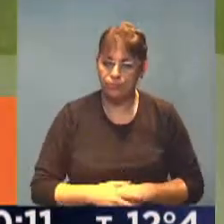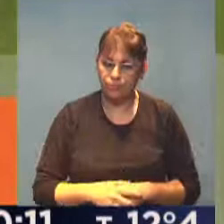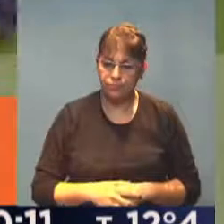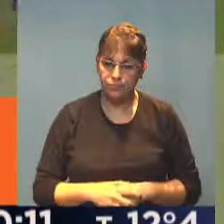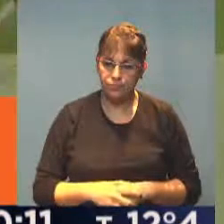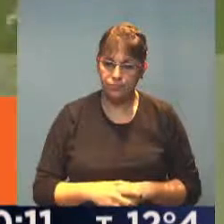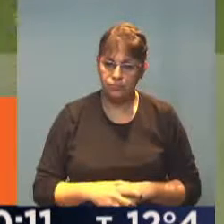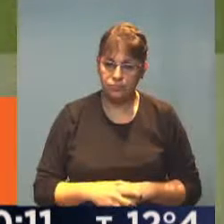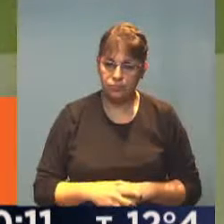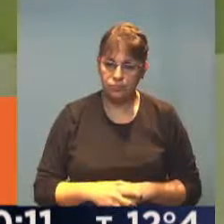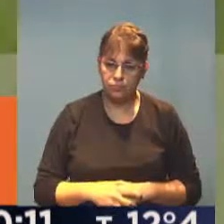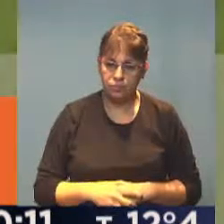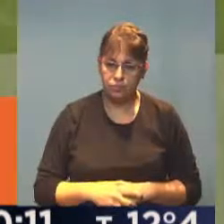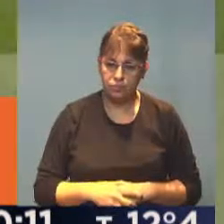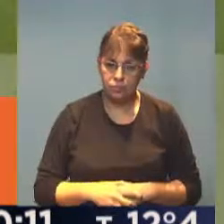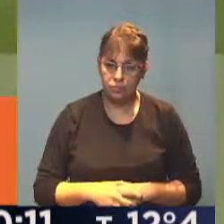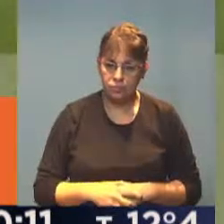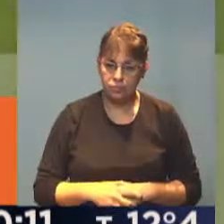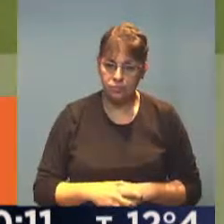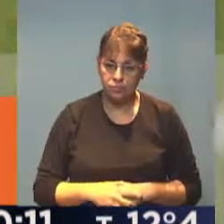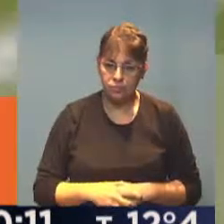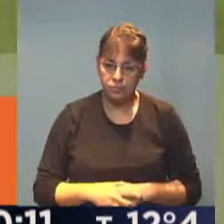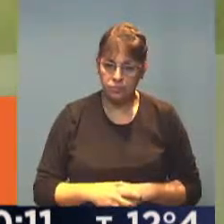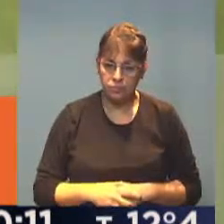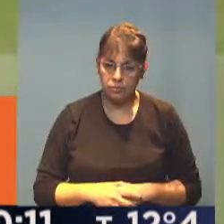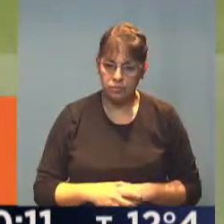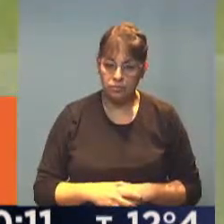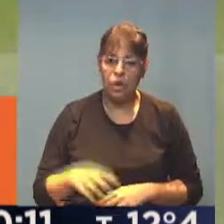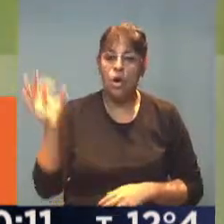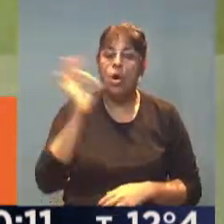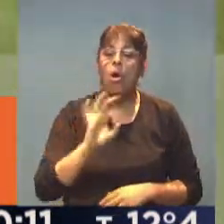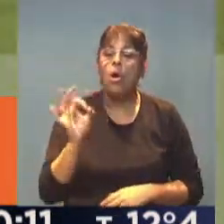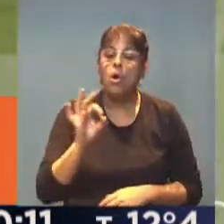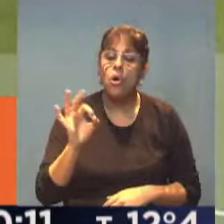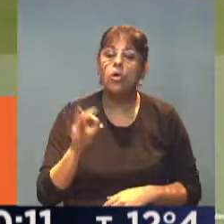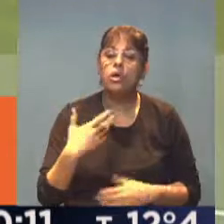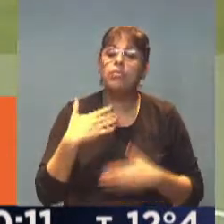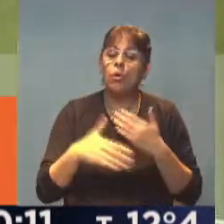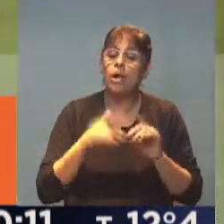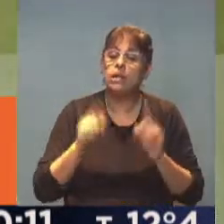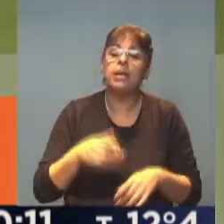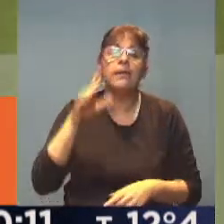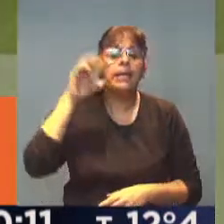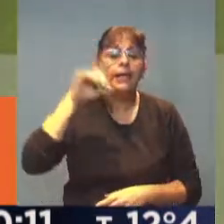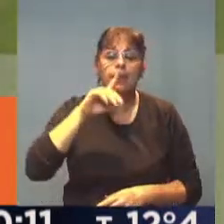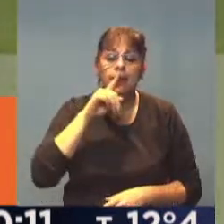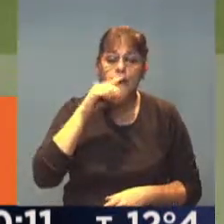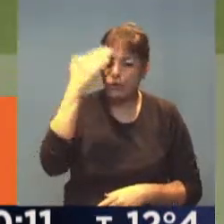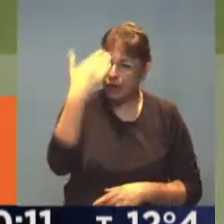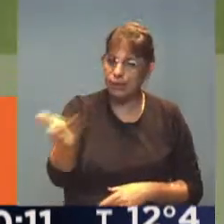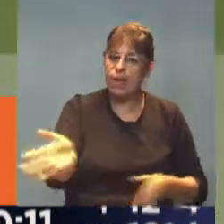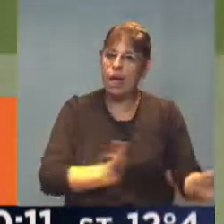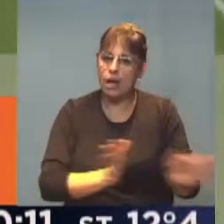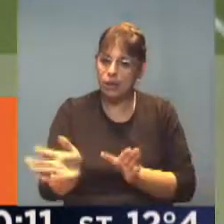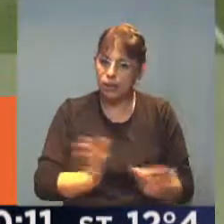medio el equipo local y Benedetto se encontró libre con el arquero Gavarini para